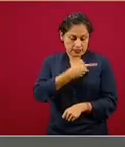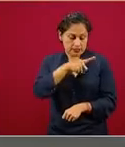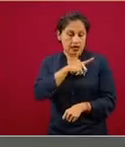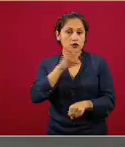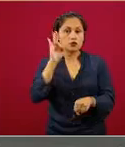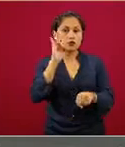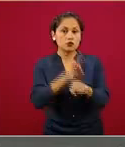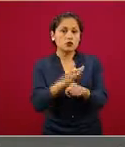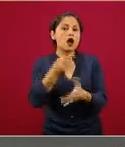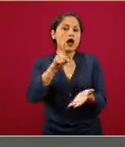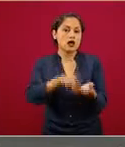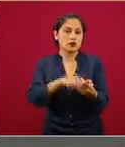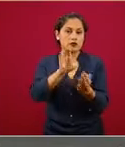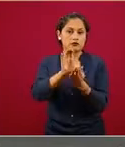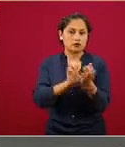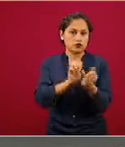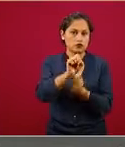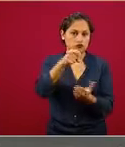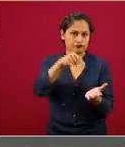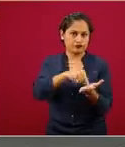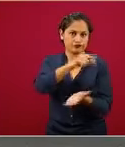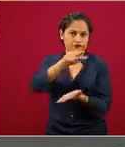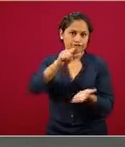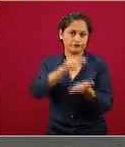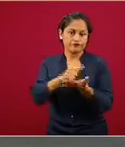constitucional, además de que es un derecho humano.